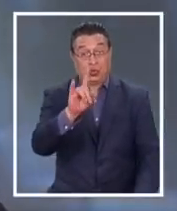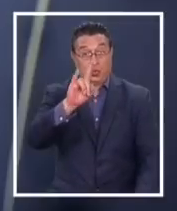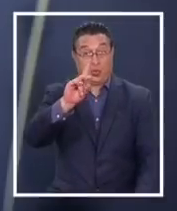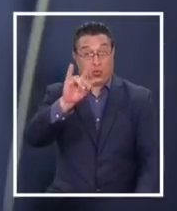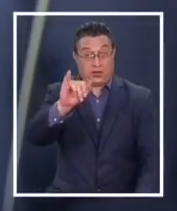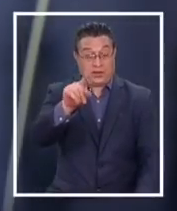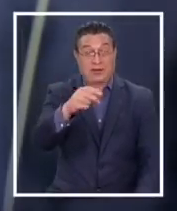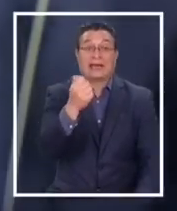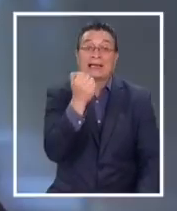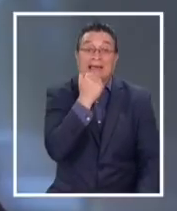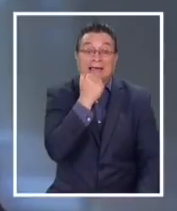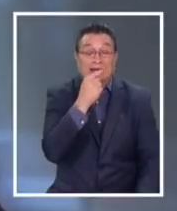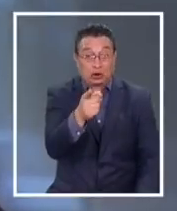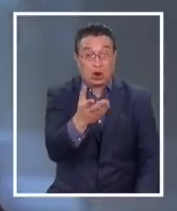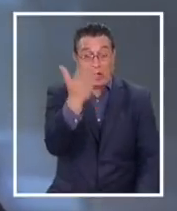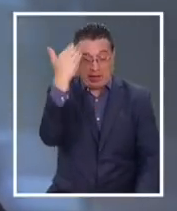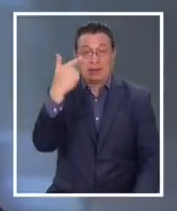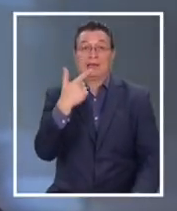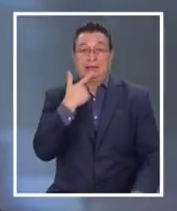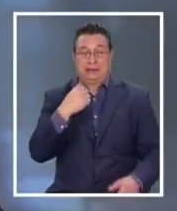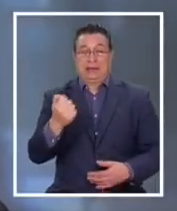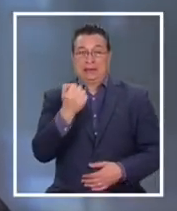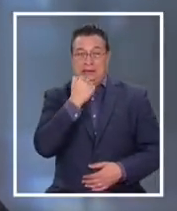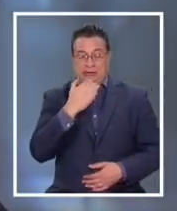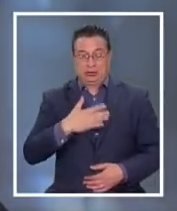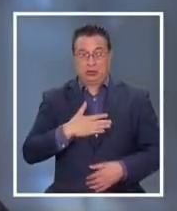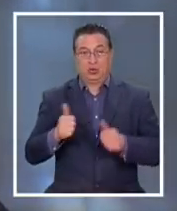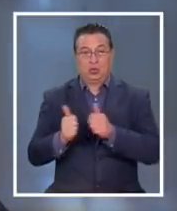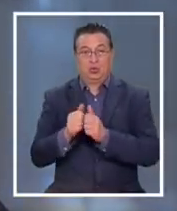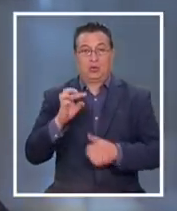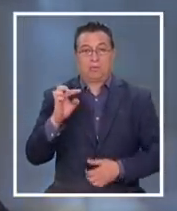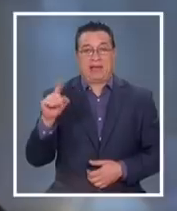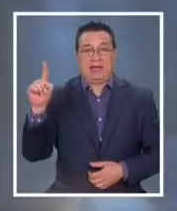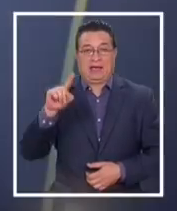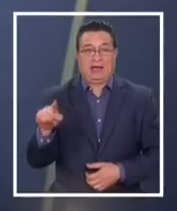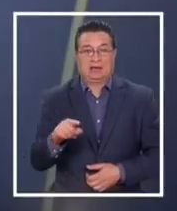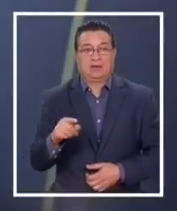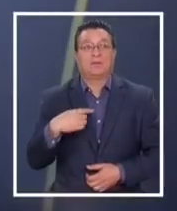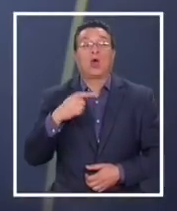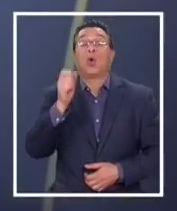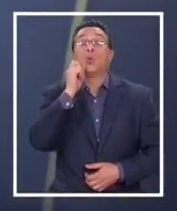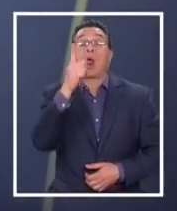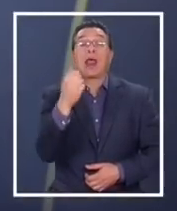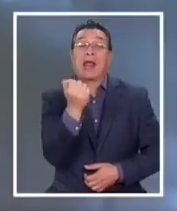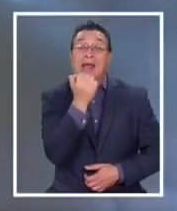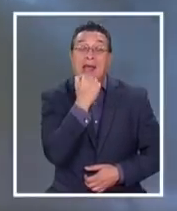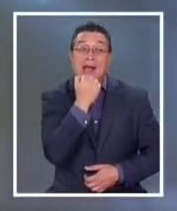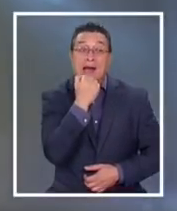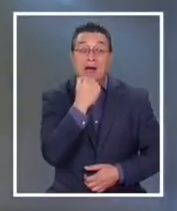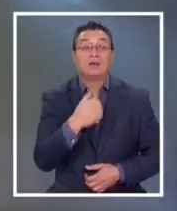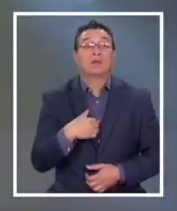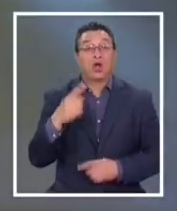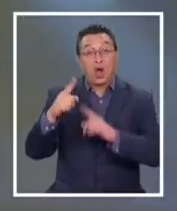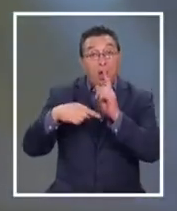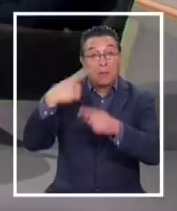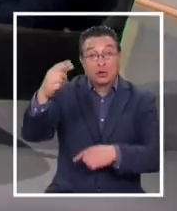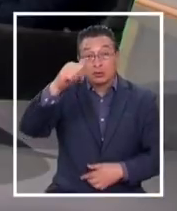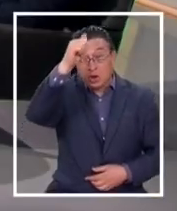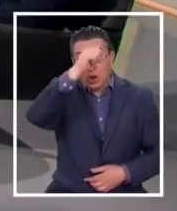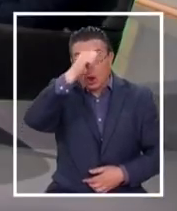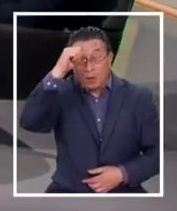la UDI, el error que cometimos nosotros y el PS. ¿Y cuál fue el error? De ir con dos el candidatos. El próximo